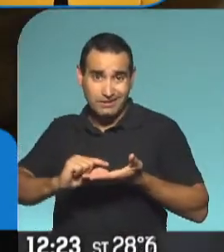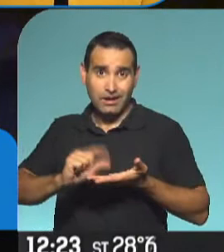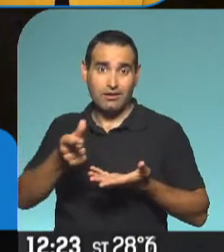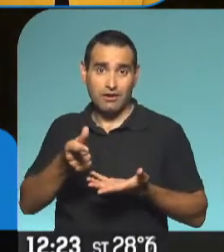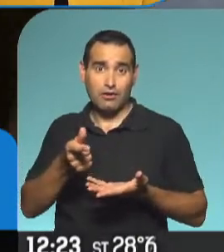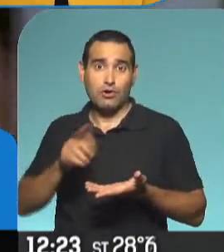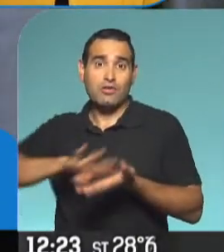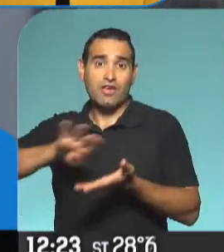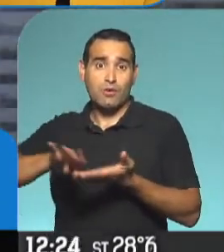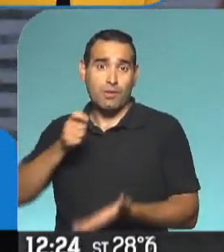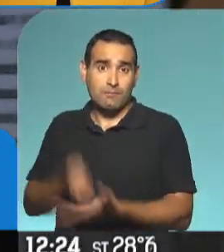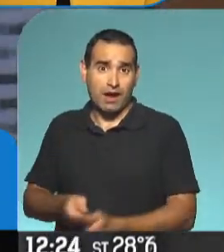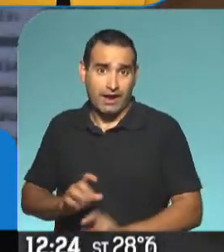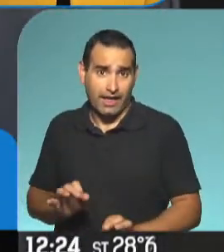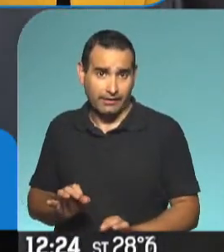los que fueron tomados los préstamos?